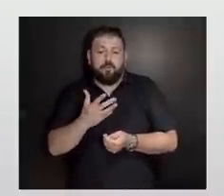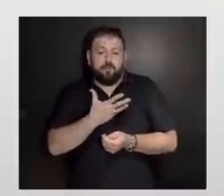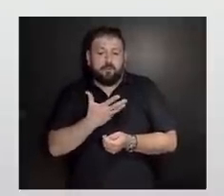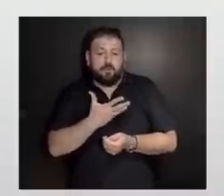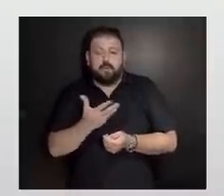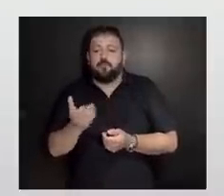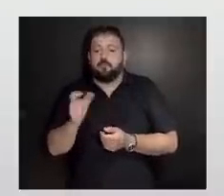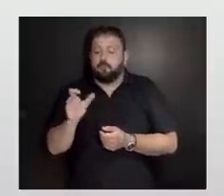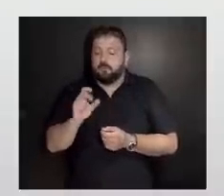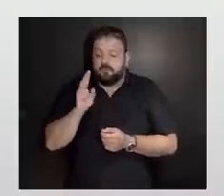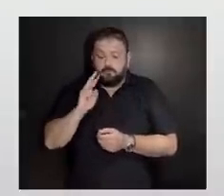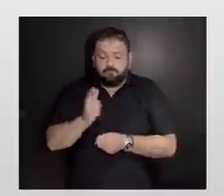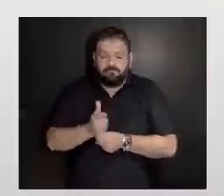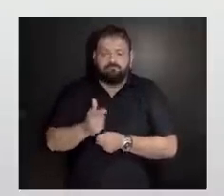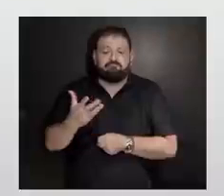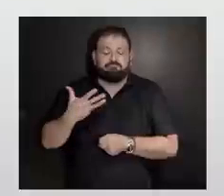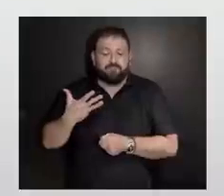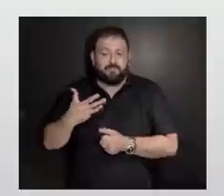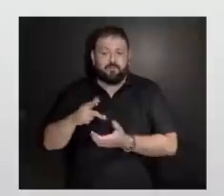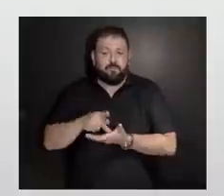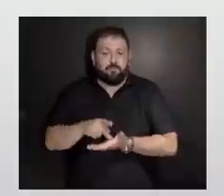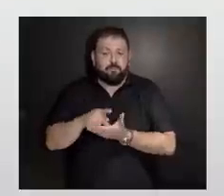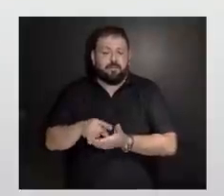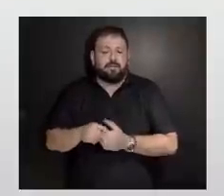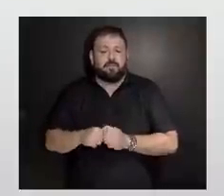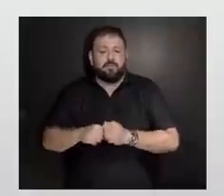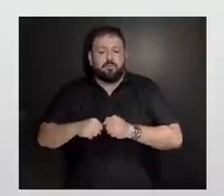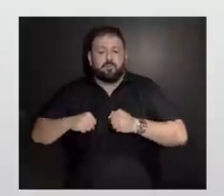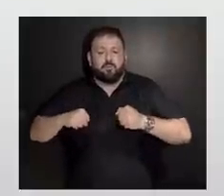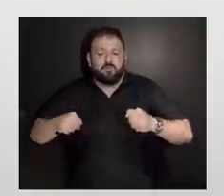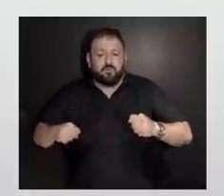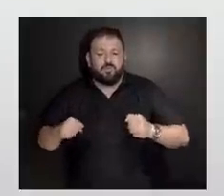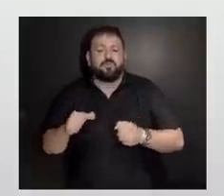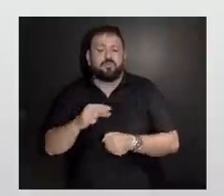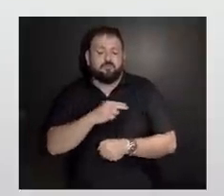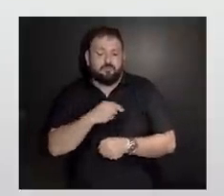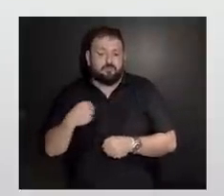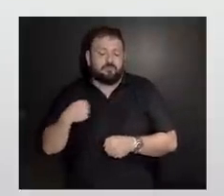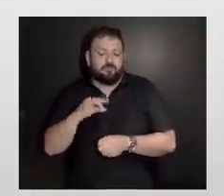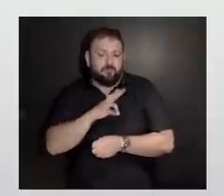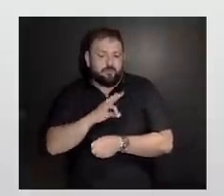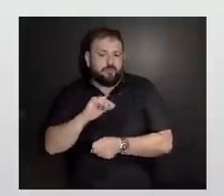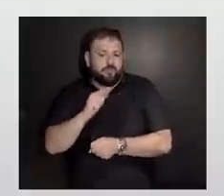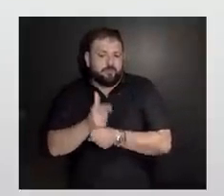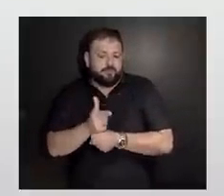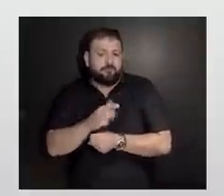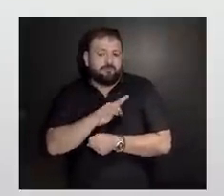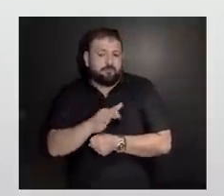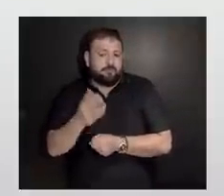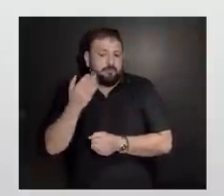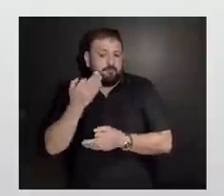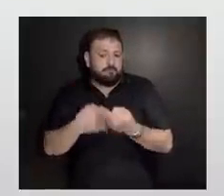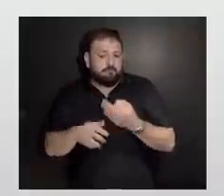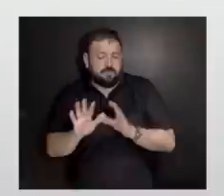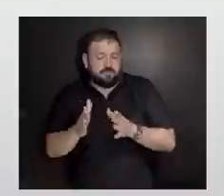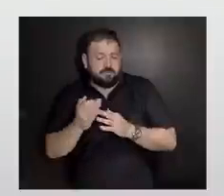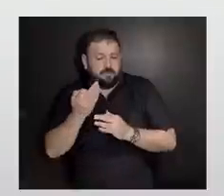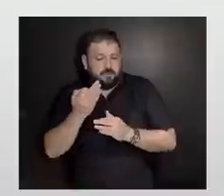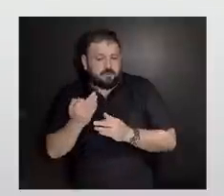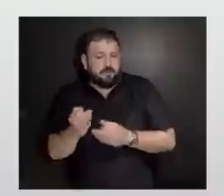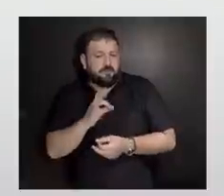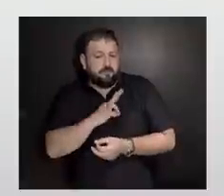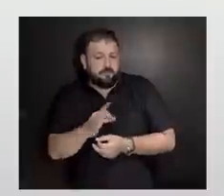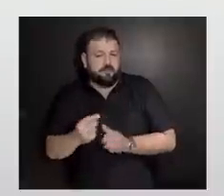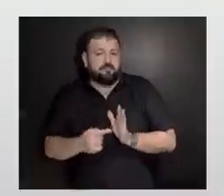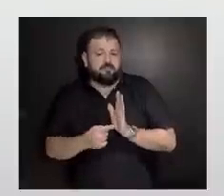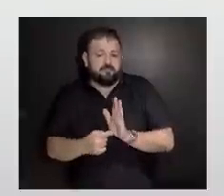nuestro nacimiento ya tuvimos un peso elevado, aquí ya podemos también sospechar de que a largo o a mediano plazo vamos a poder